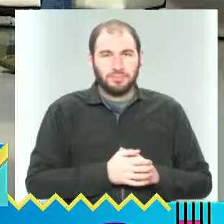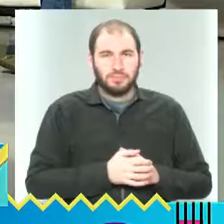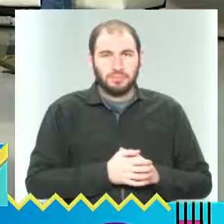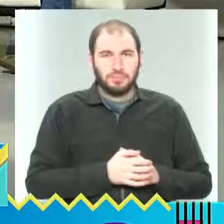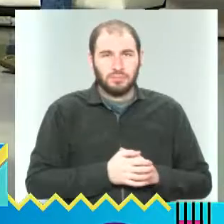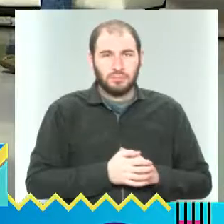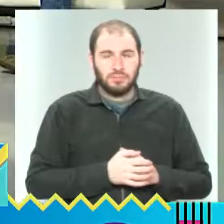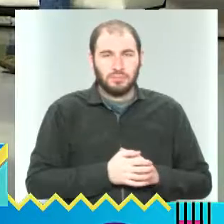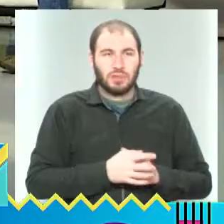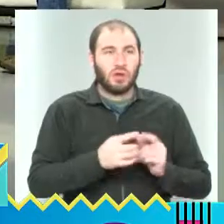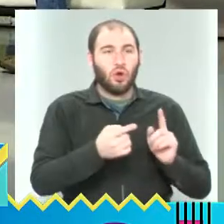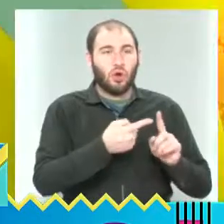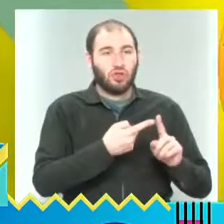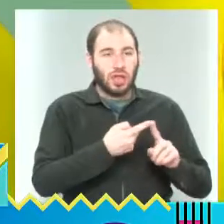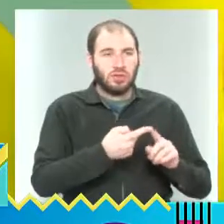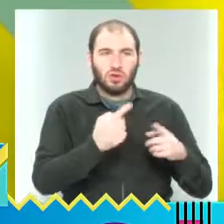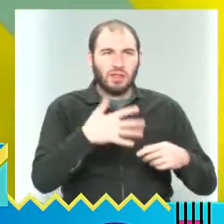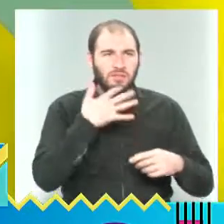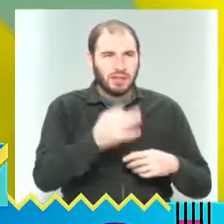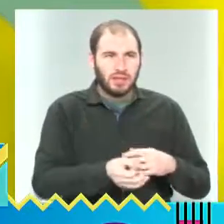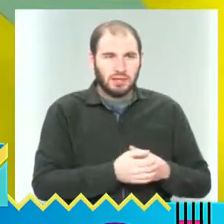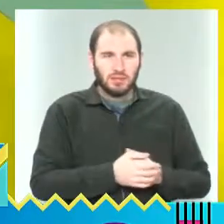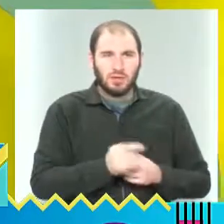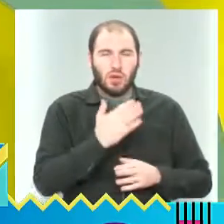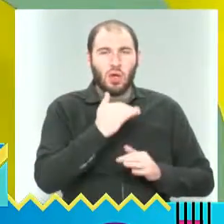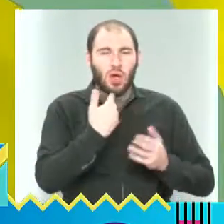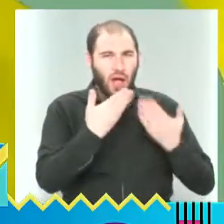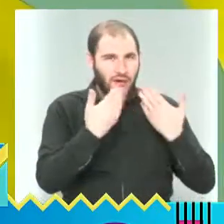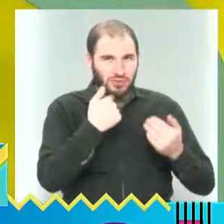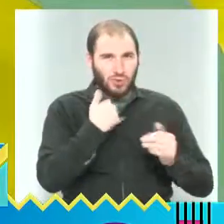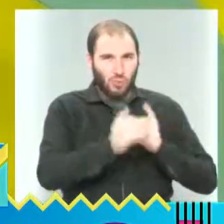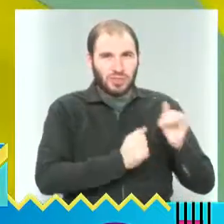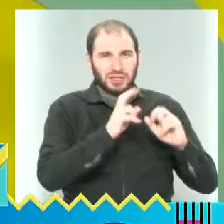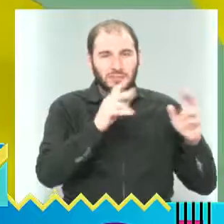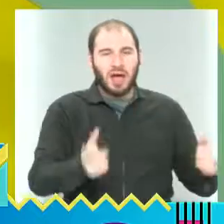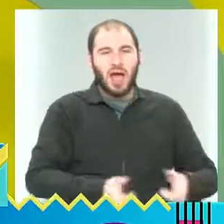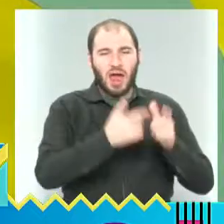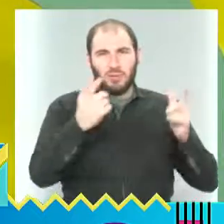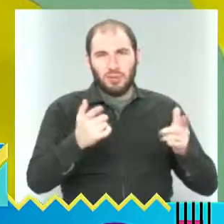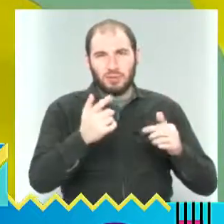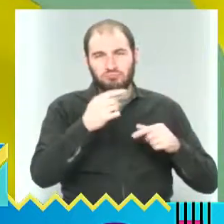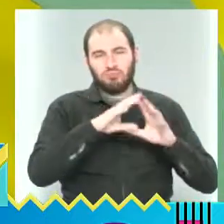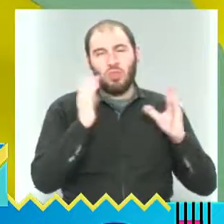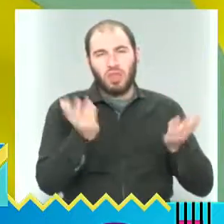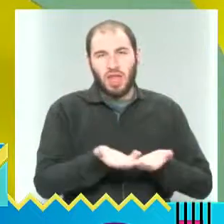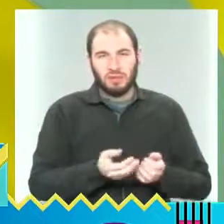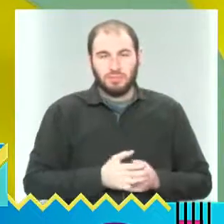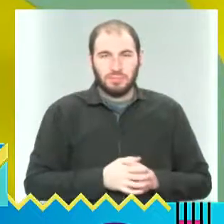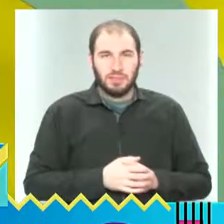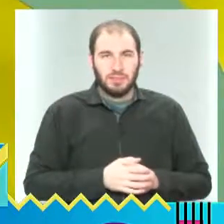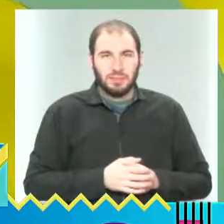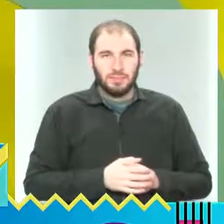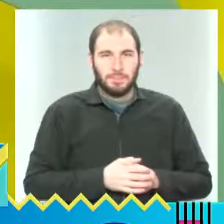en tener contacto con la realidad de lo que estamos hablando. Y cuando yo hablaba del arbolado y hablaba de esta situación global,